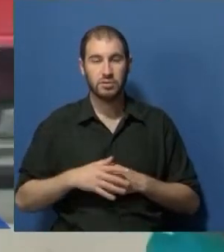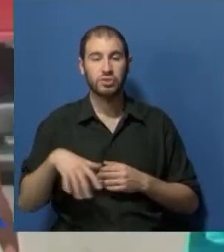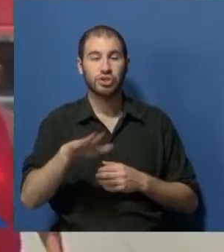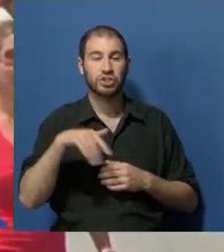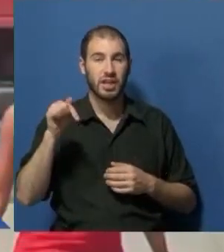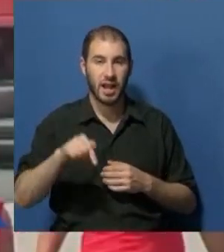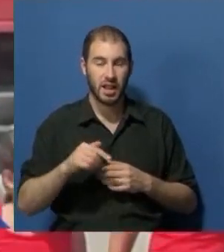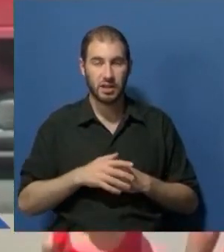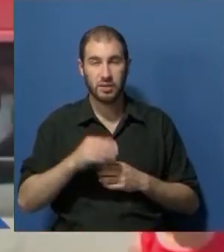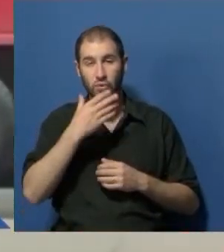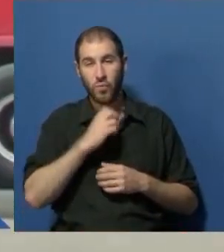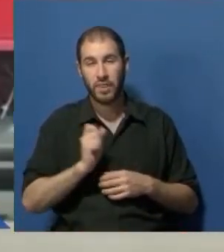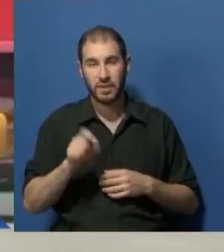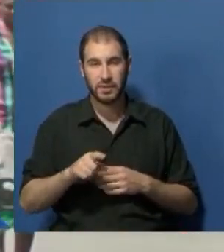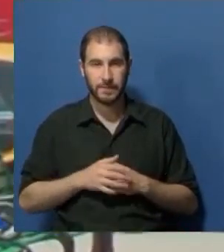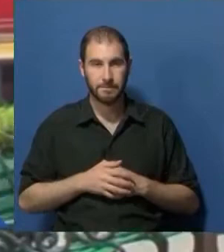socialista cubano.